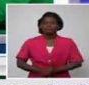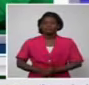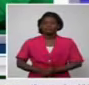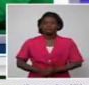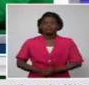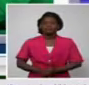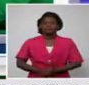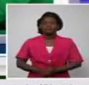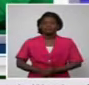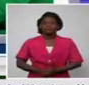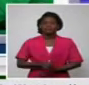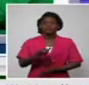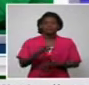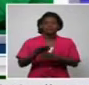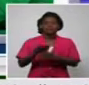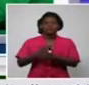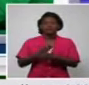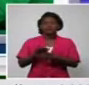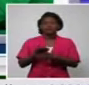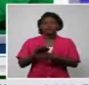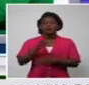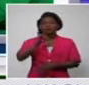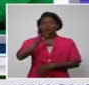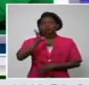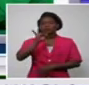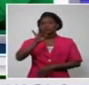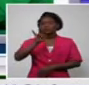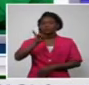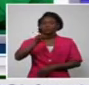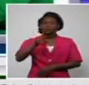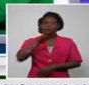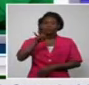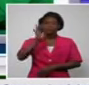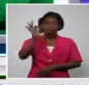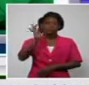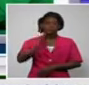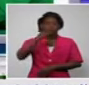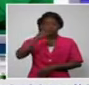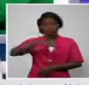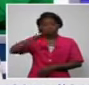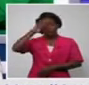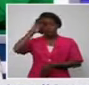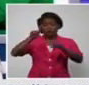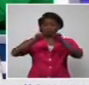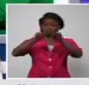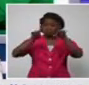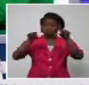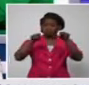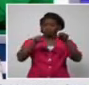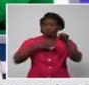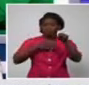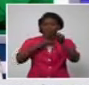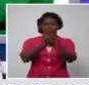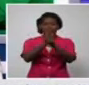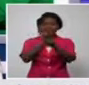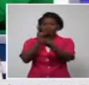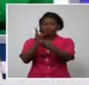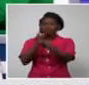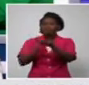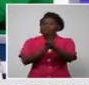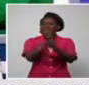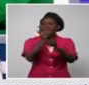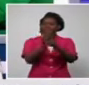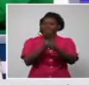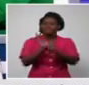el 89,4% de todos los diagnosticados en Cuba pues han sido contactos de casos confirmados,